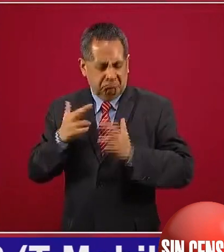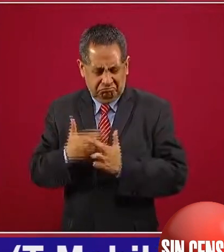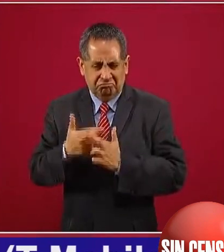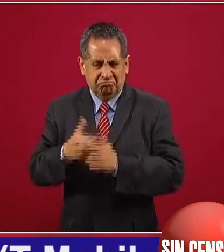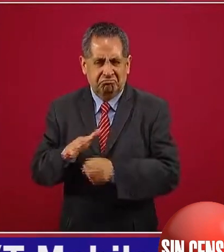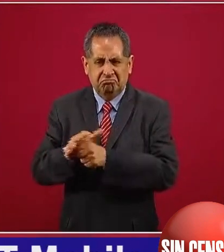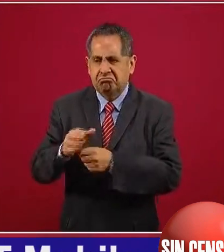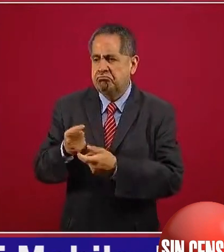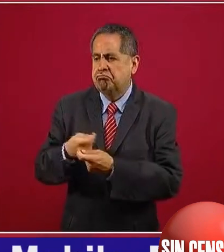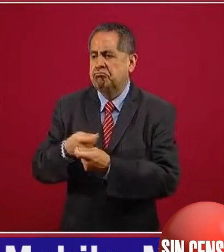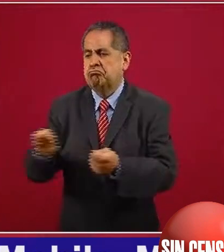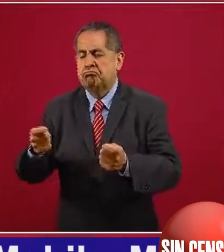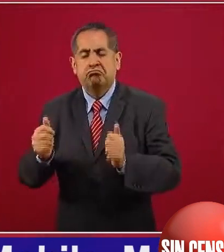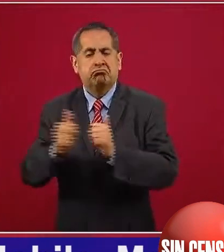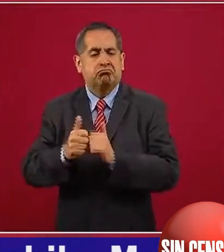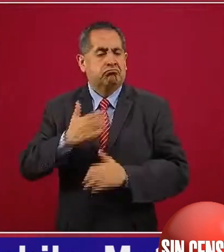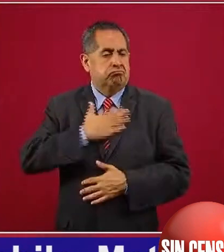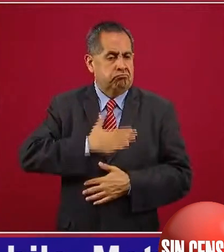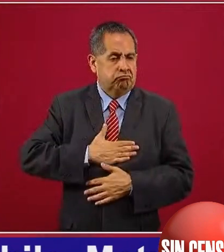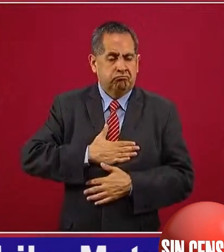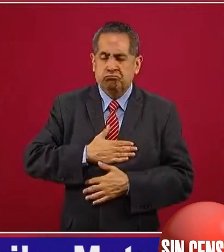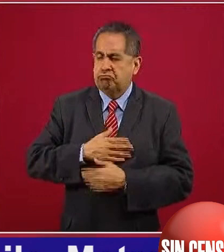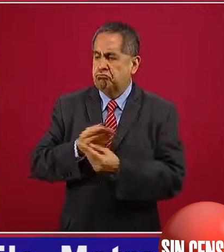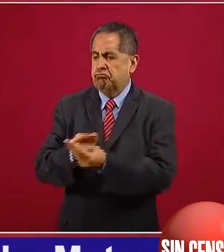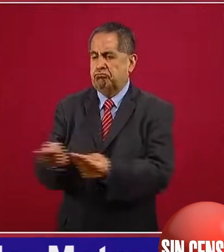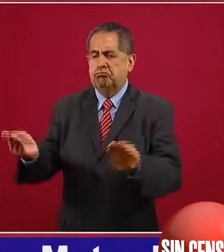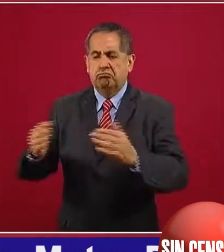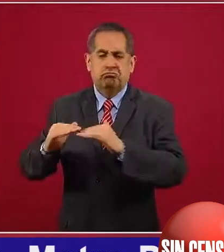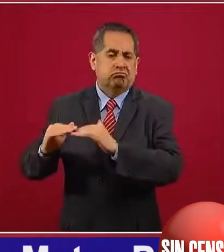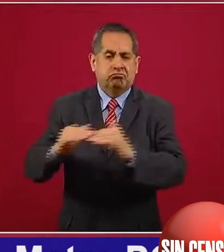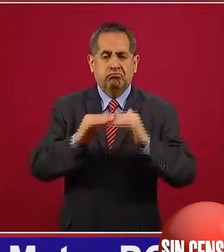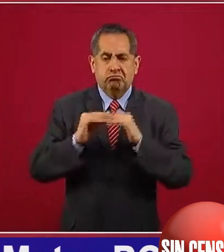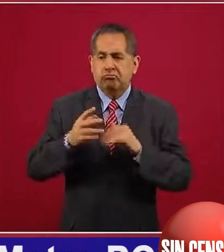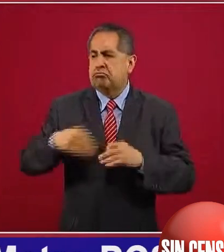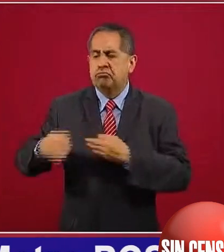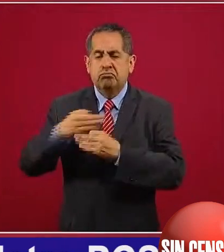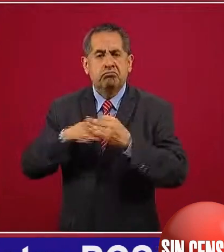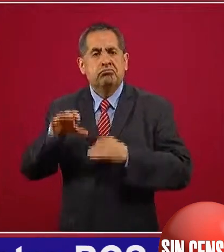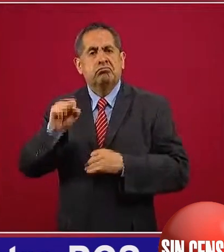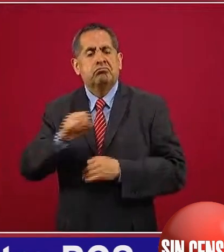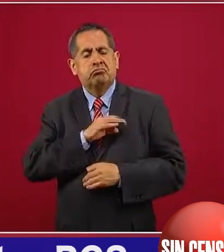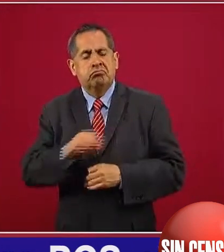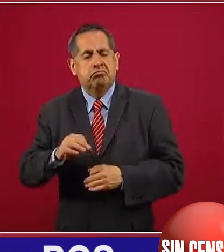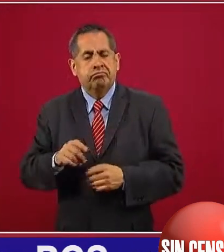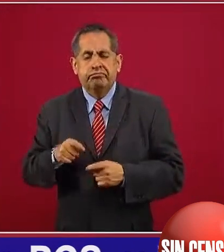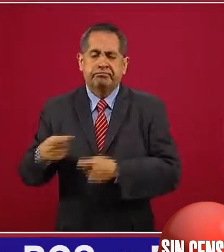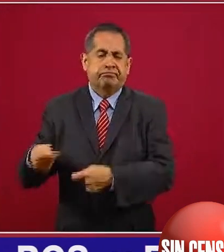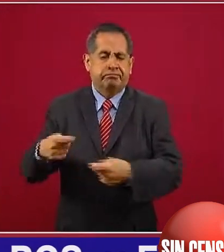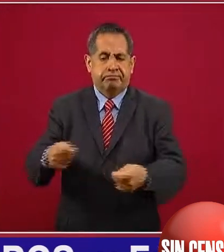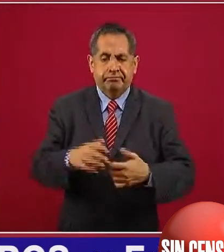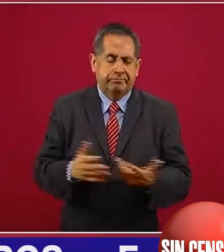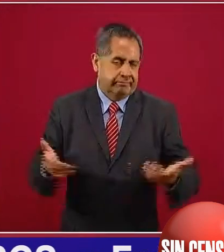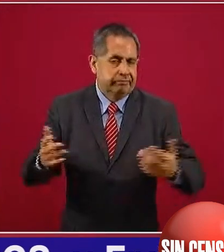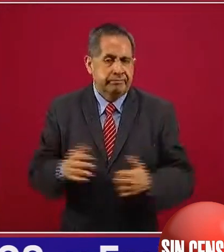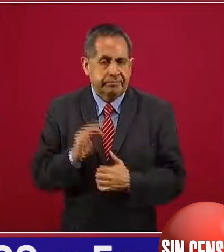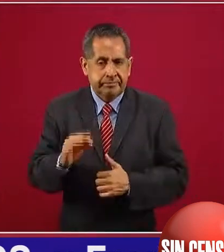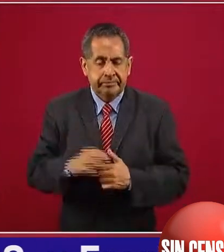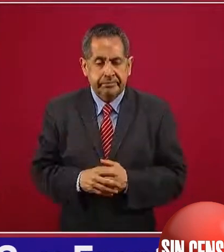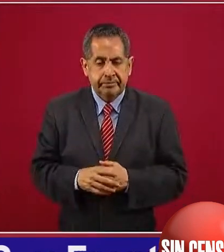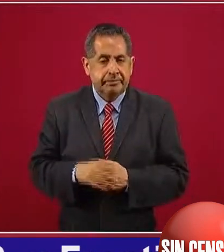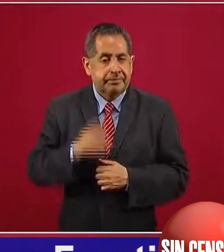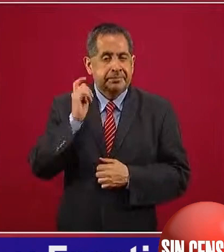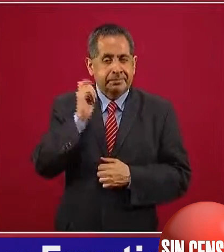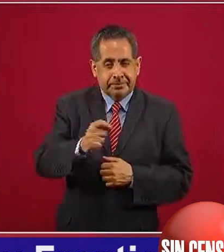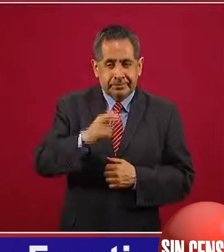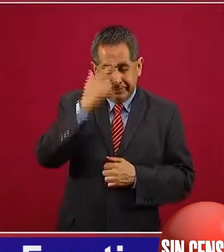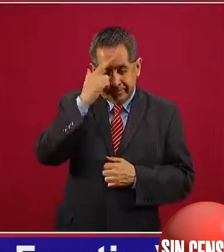se va a distribuir con justicia, va a alcanzar a todos. Es que el colmo es que además